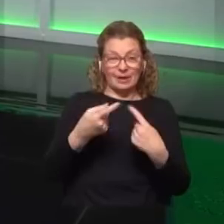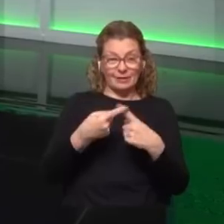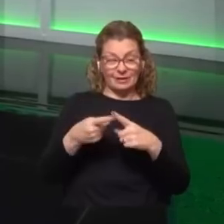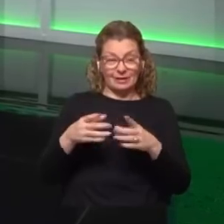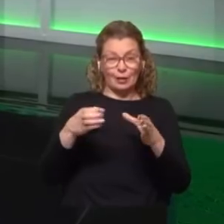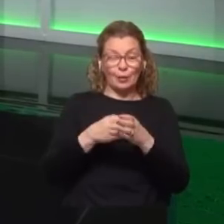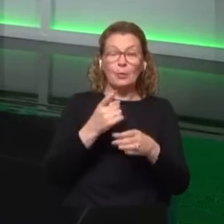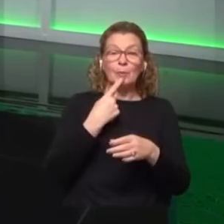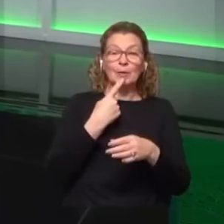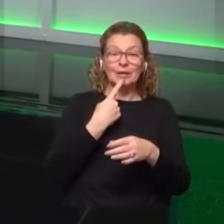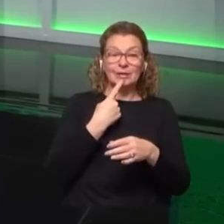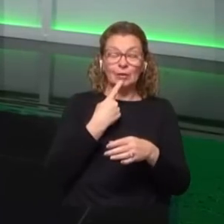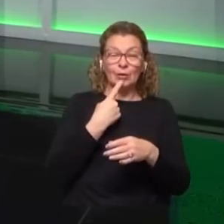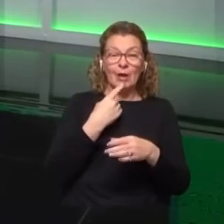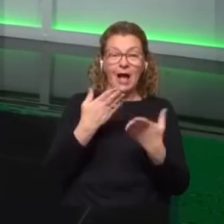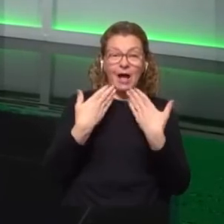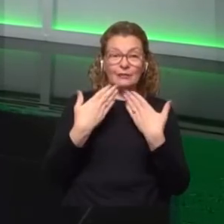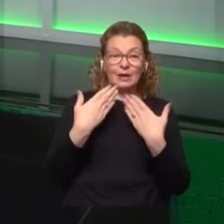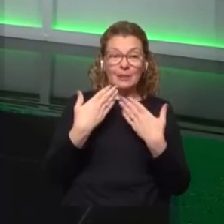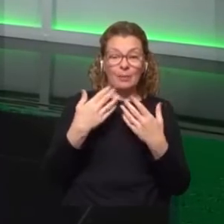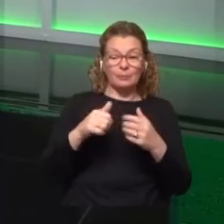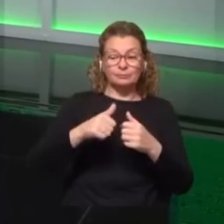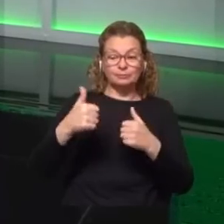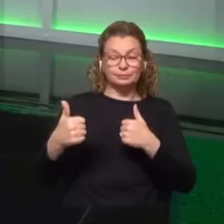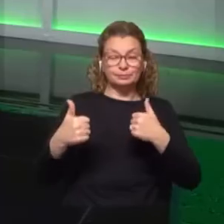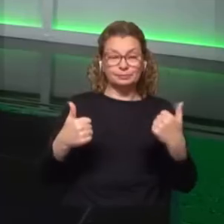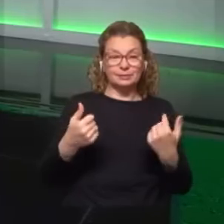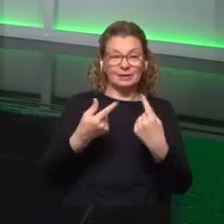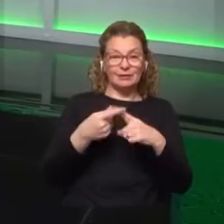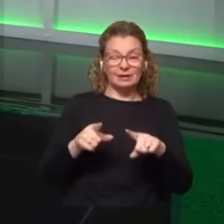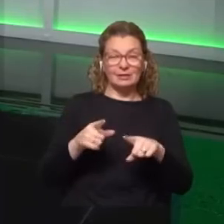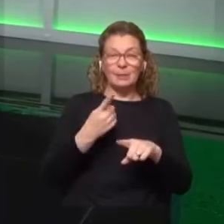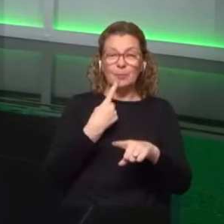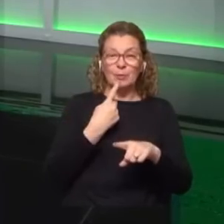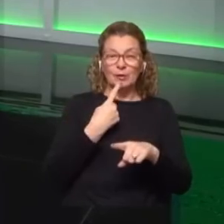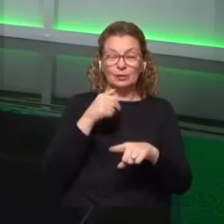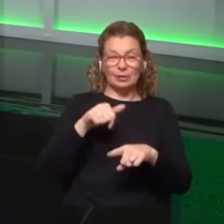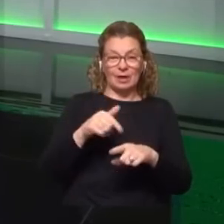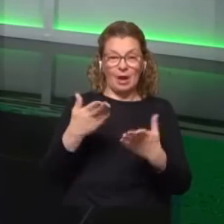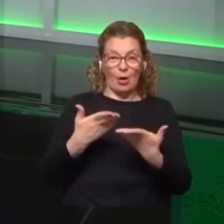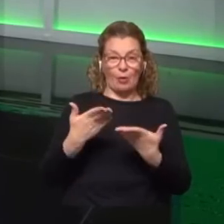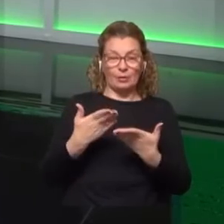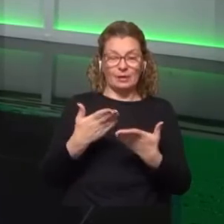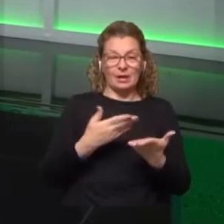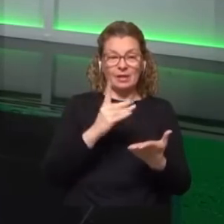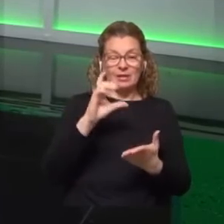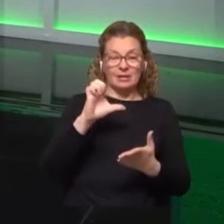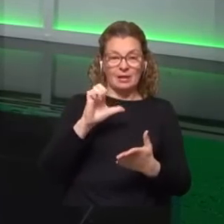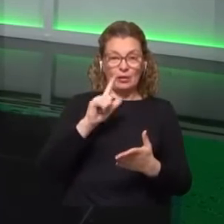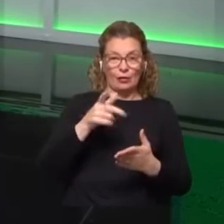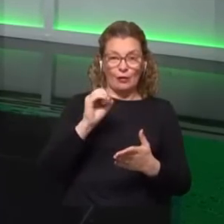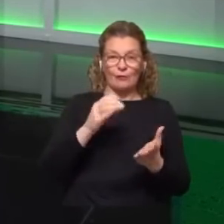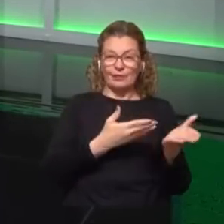distintos partidos políticos aborda la polarización entre las distintas posiciones políticas de este tiempo Diego Martini bienvenido